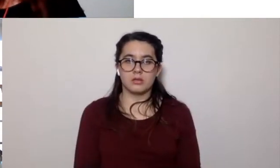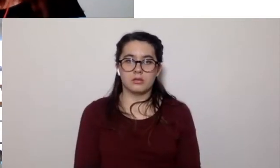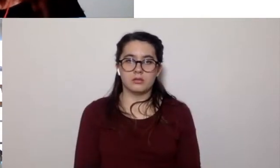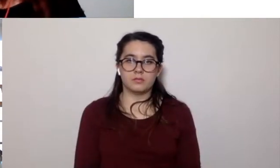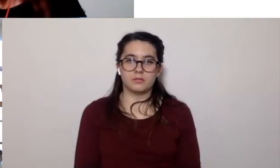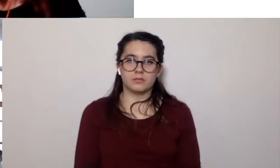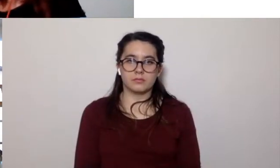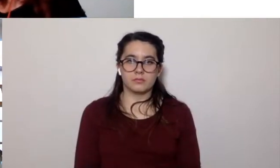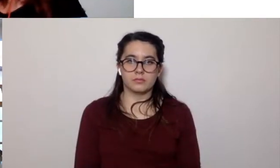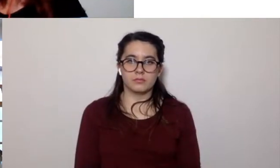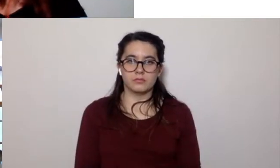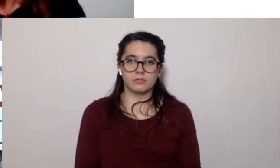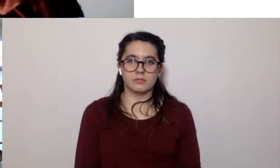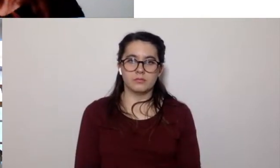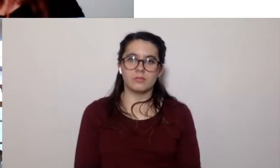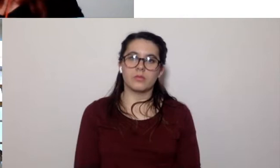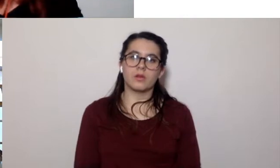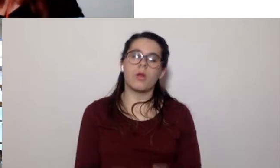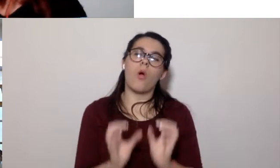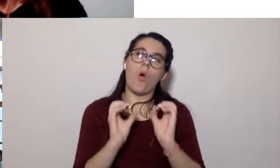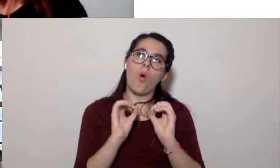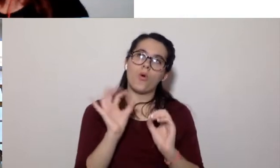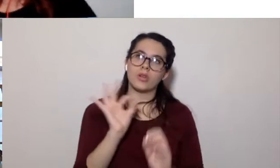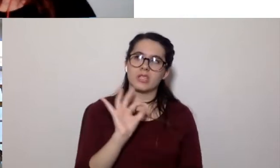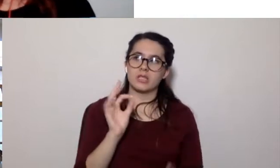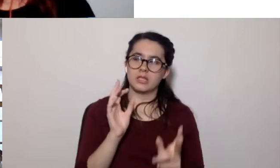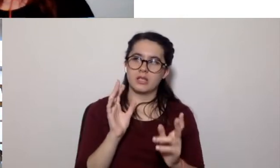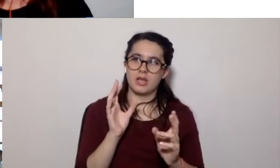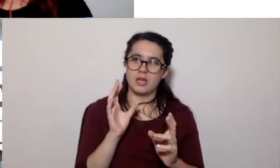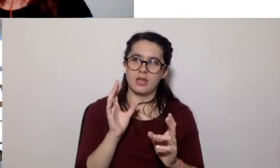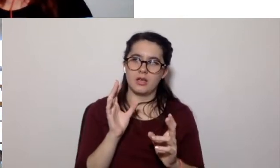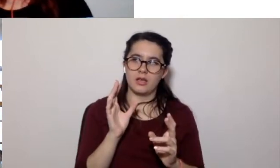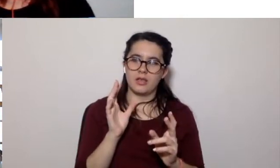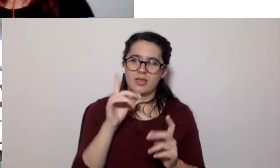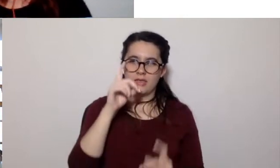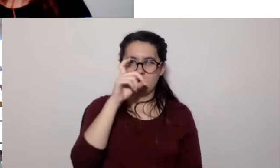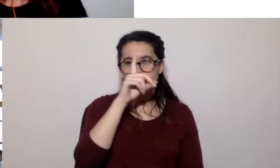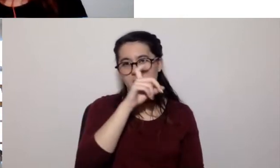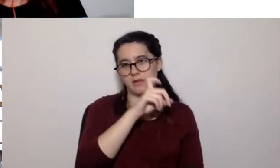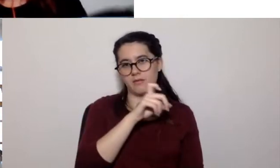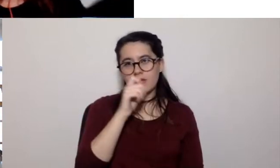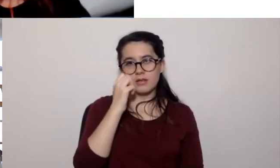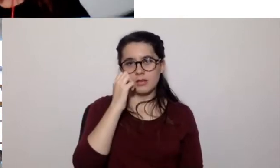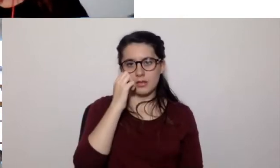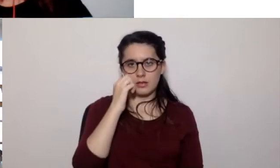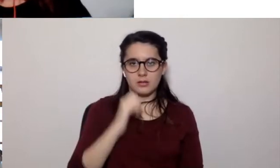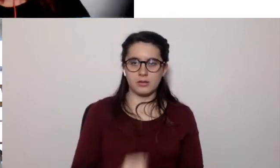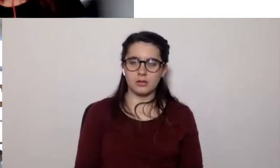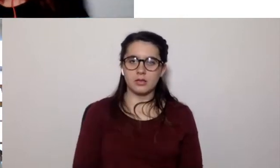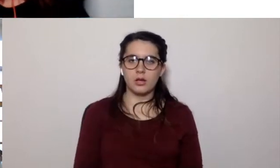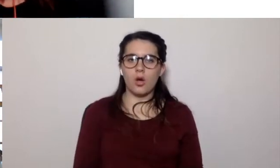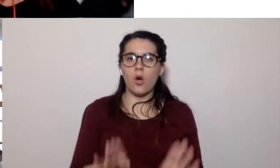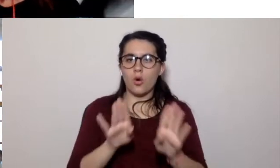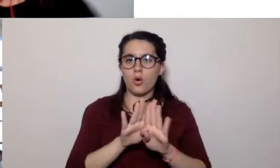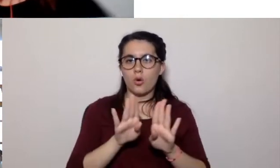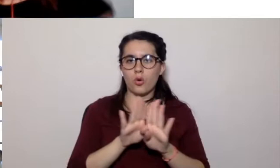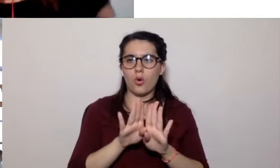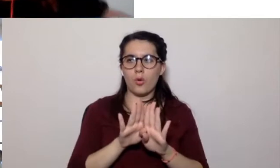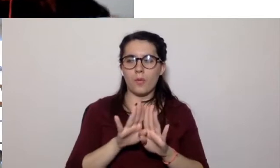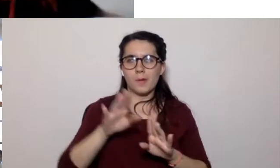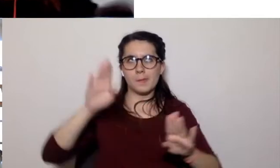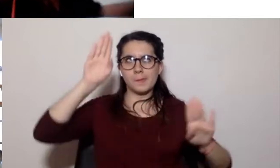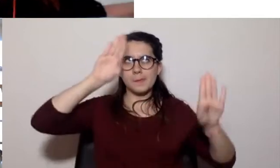Otra cosa que es un poco más difícil, ¿no? Porque no estamos acostumbrados para desafiar el pensamiento,